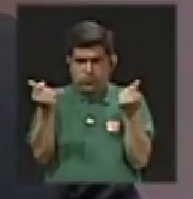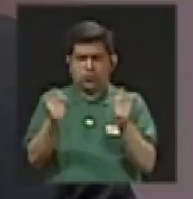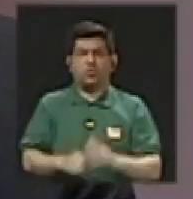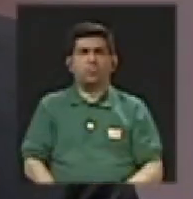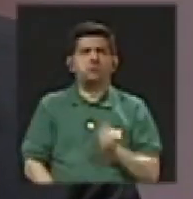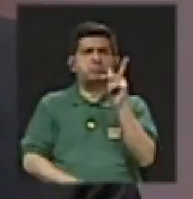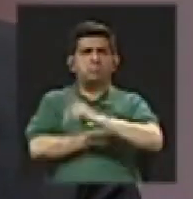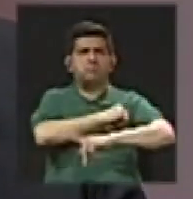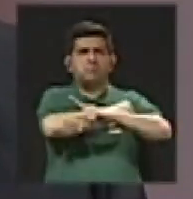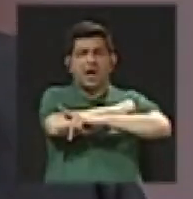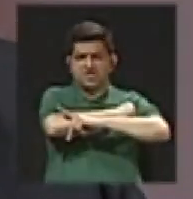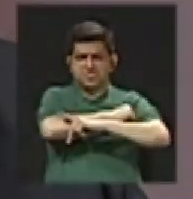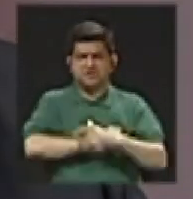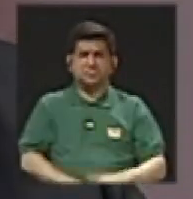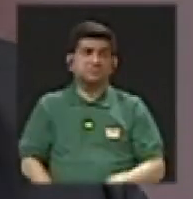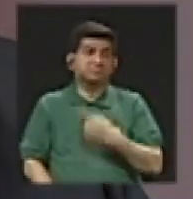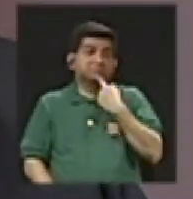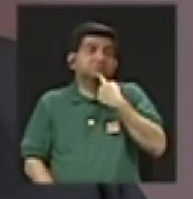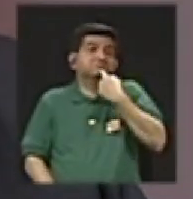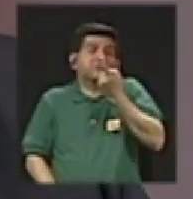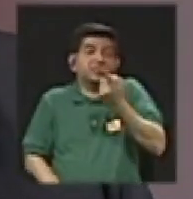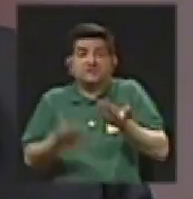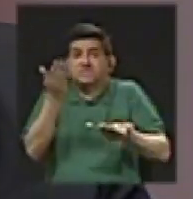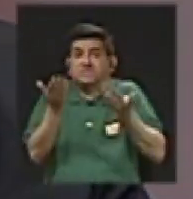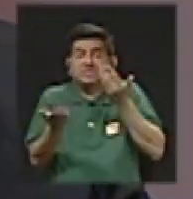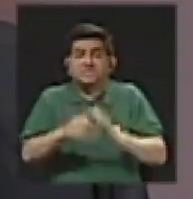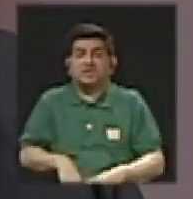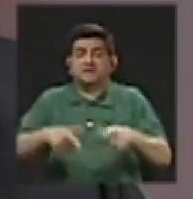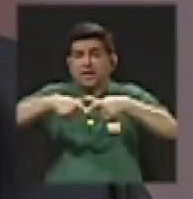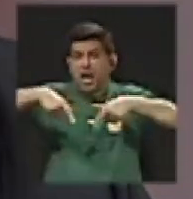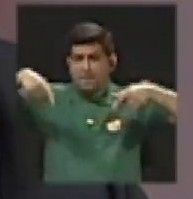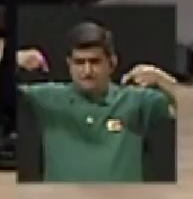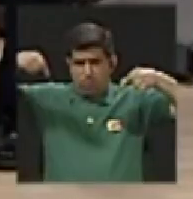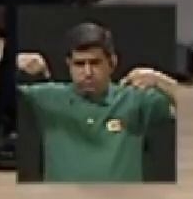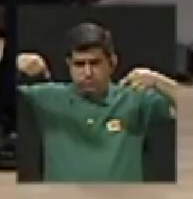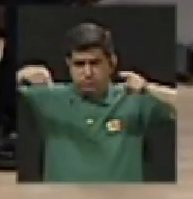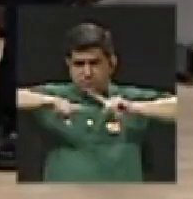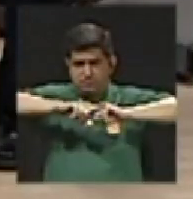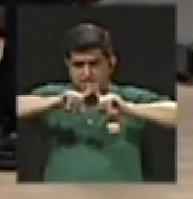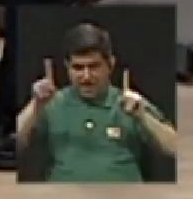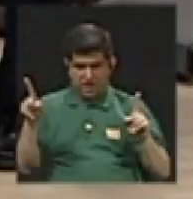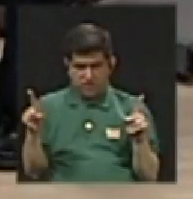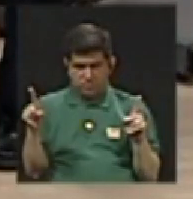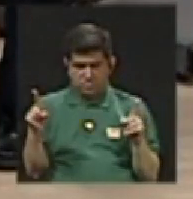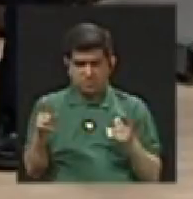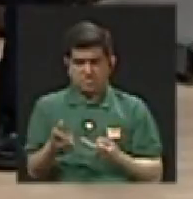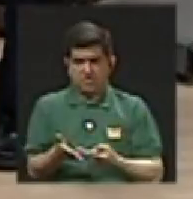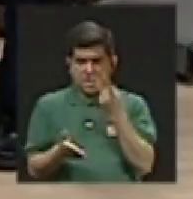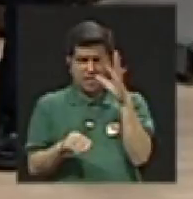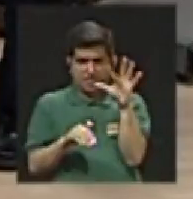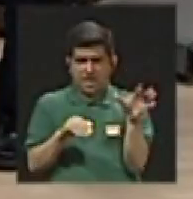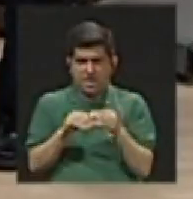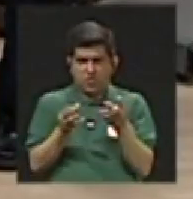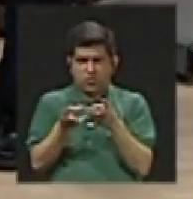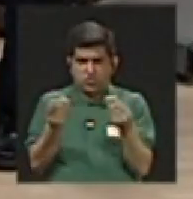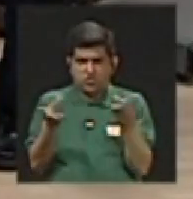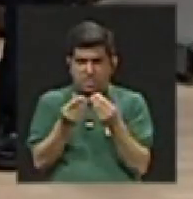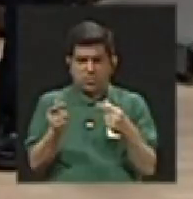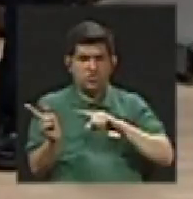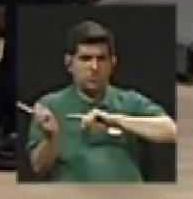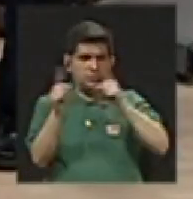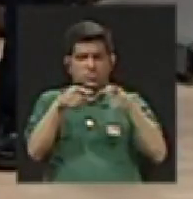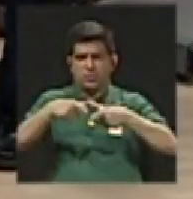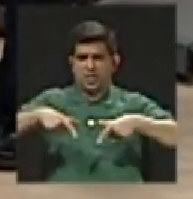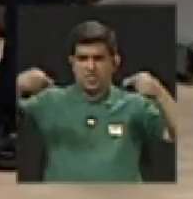a un país, por decir Japón. Pero resulta que el valor que se le agrega a ese producto que va a Japón,